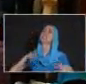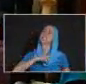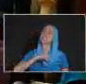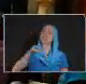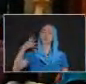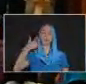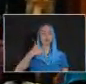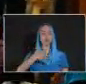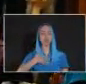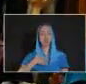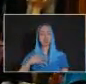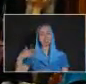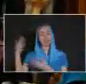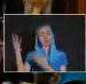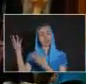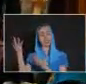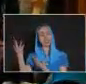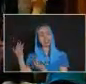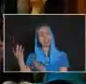Lo que se perdió, se perdió,